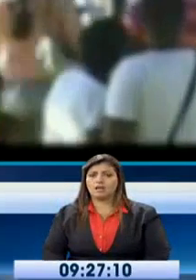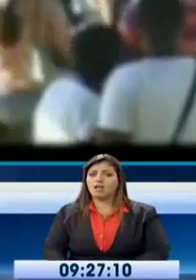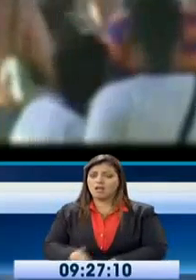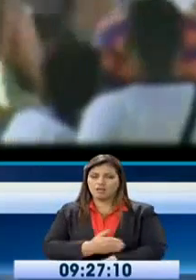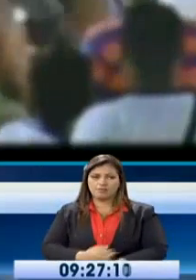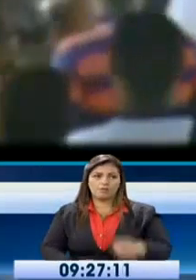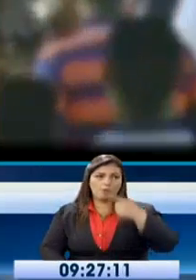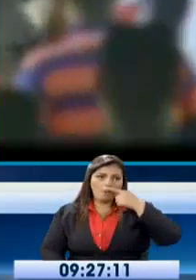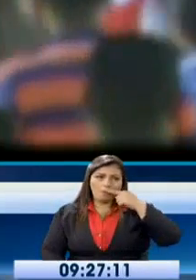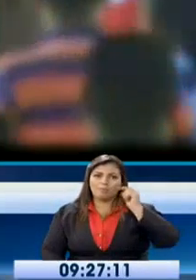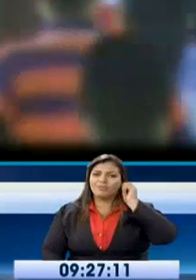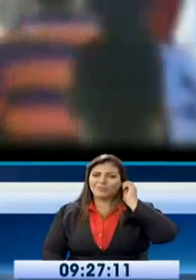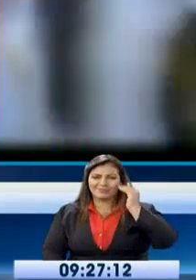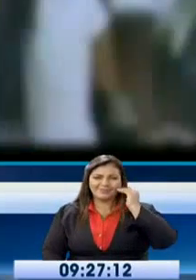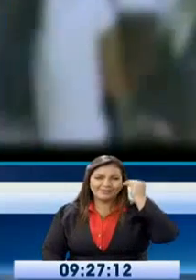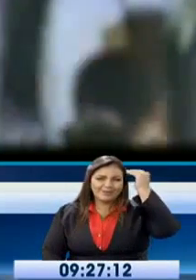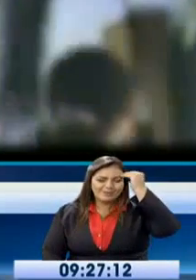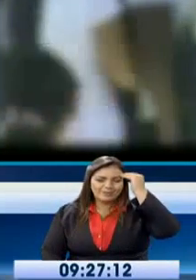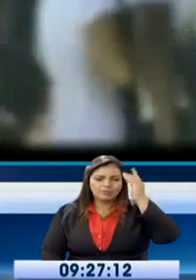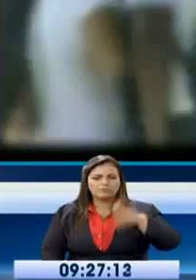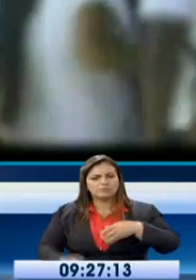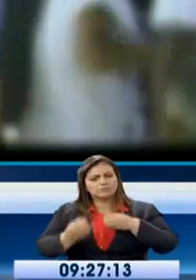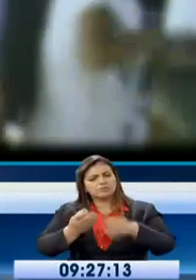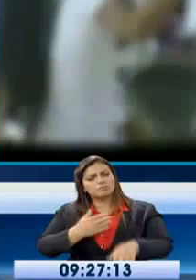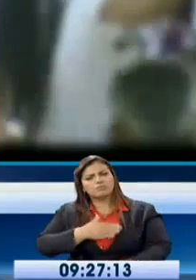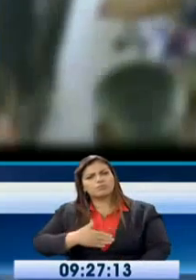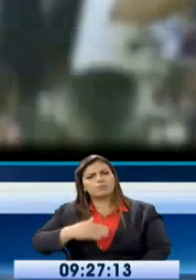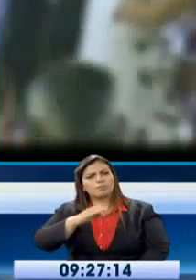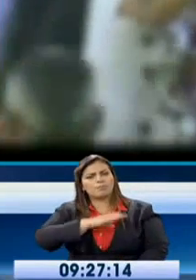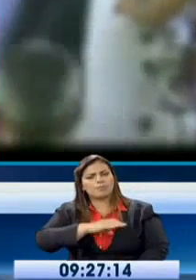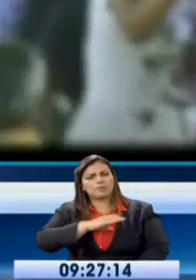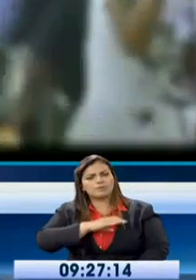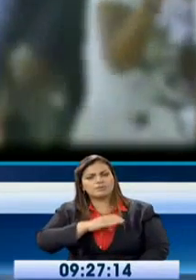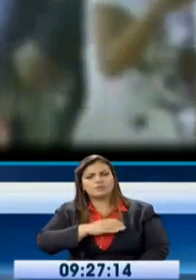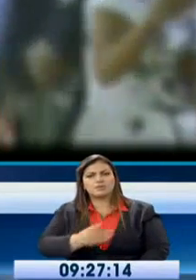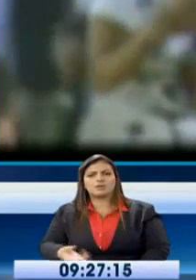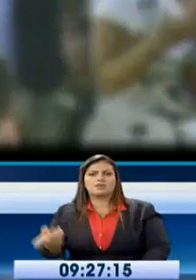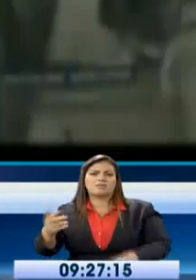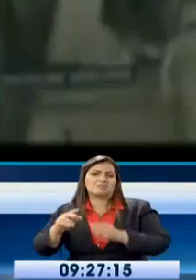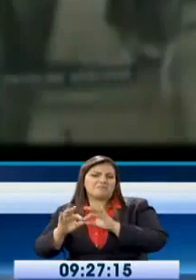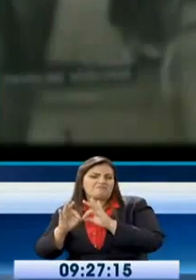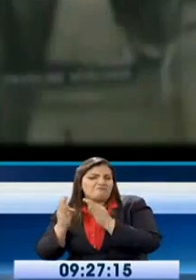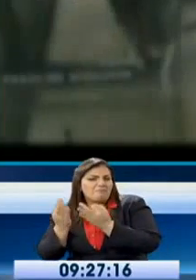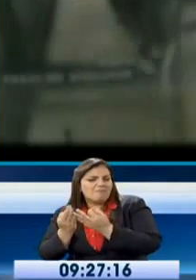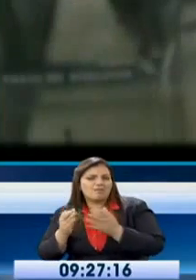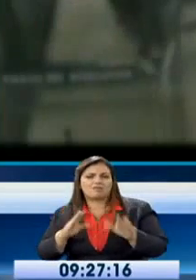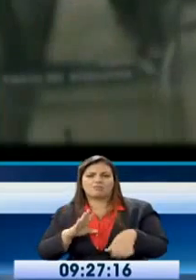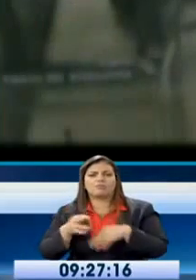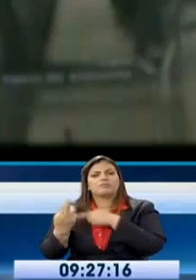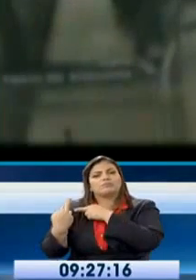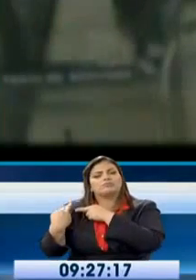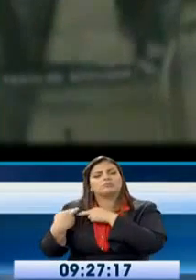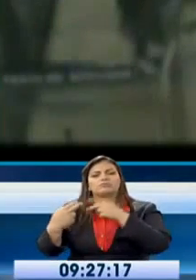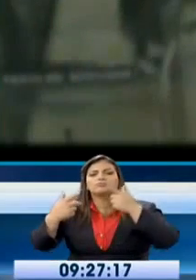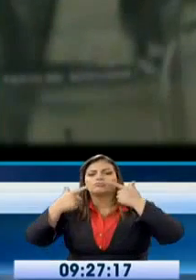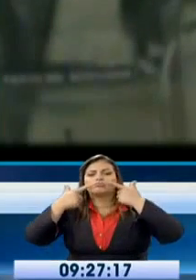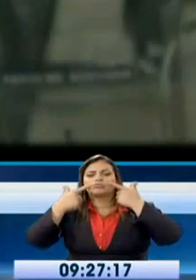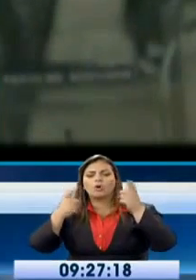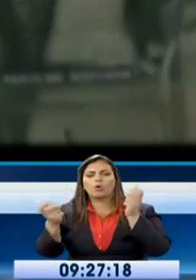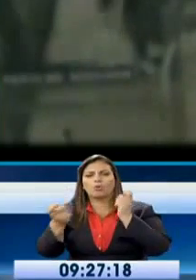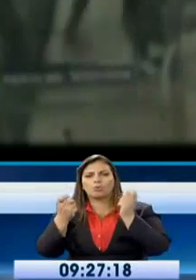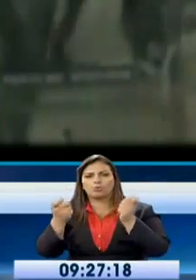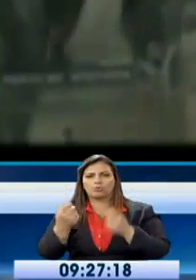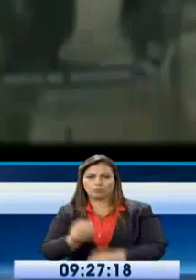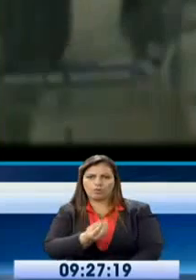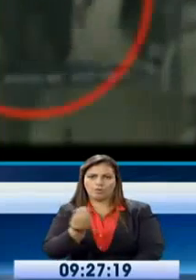padres, muchos usuarios que pedían también más control en casa. En todo caso, las autoridades, en este caso de la Fundación de la Metrovía,